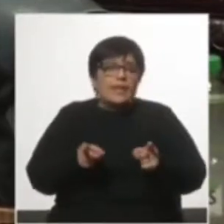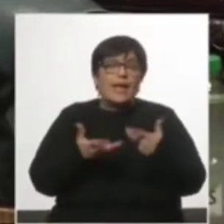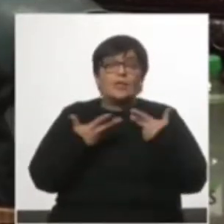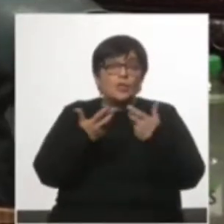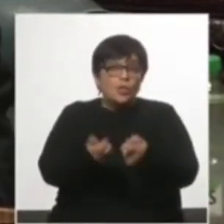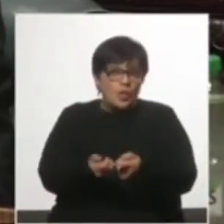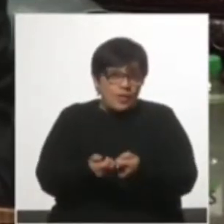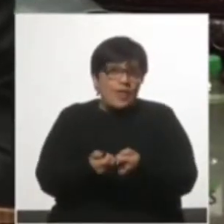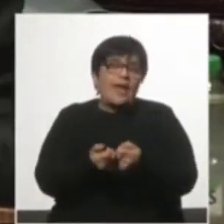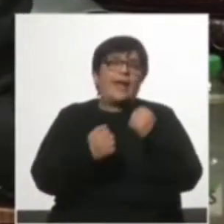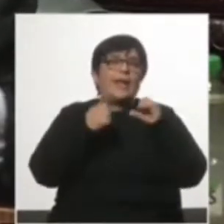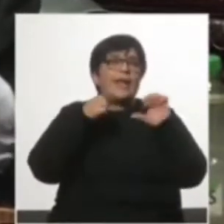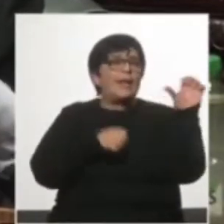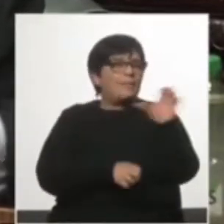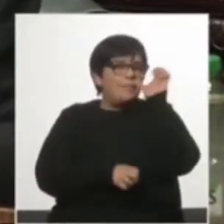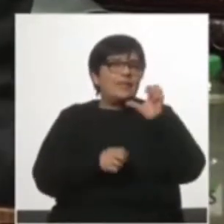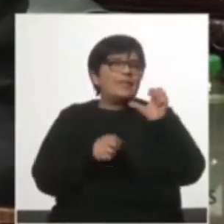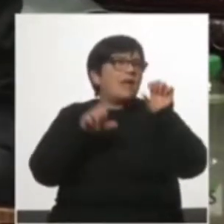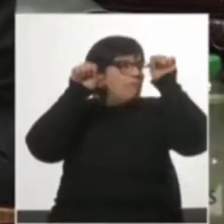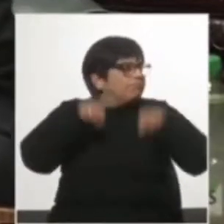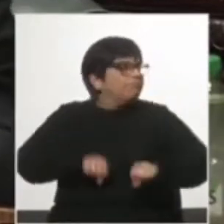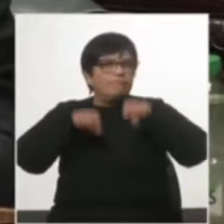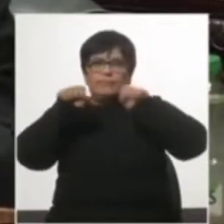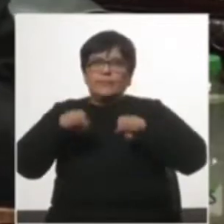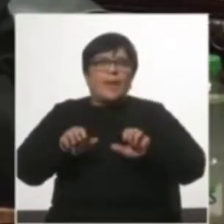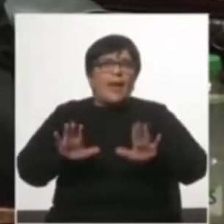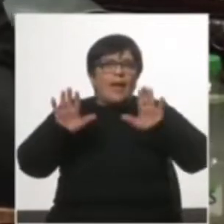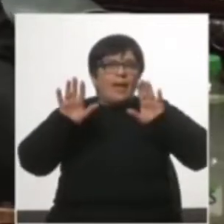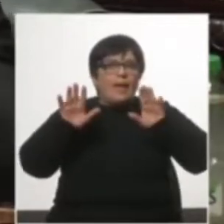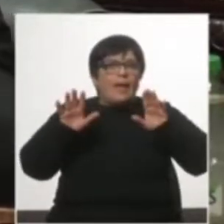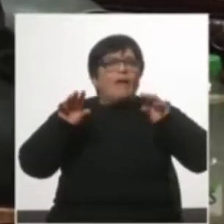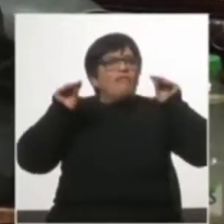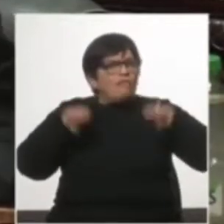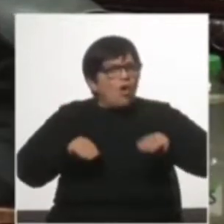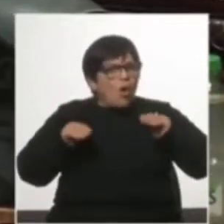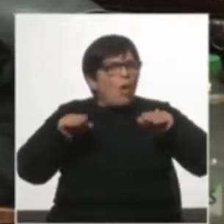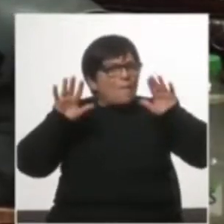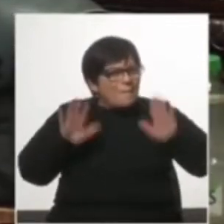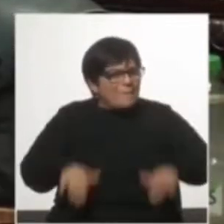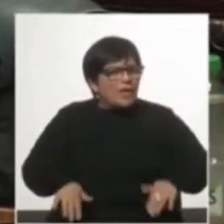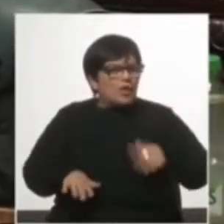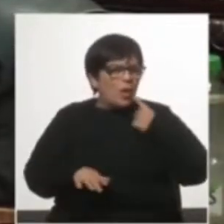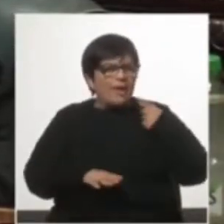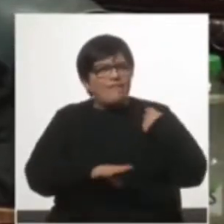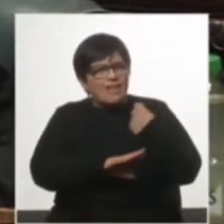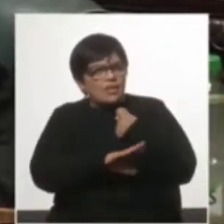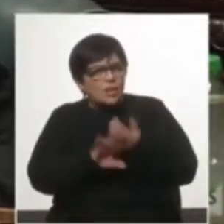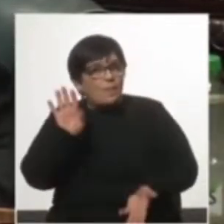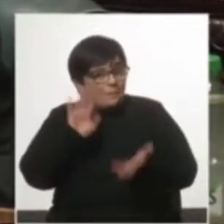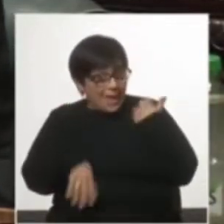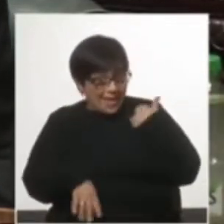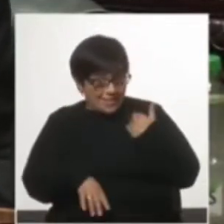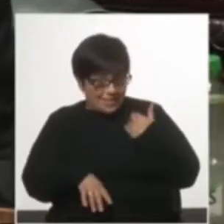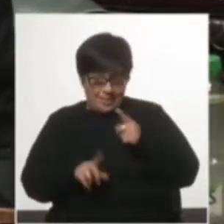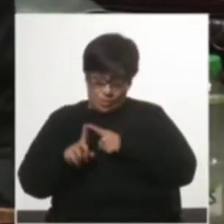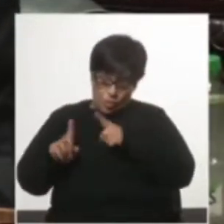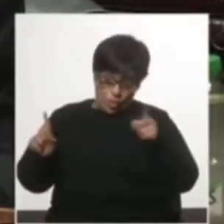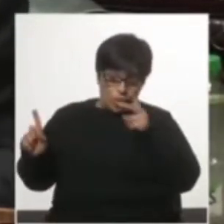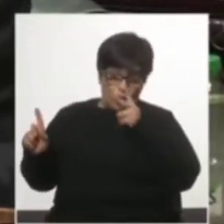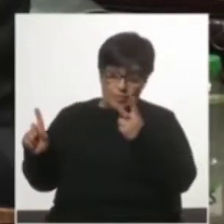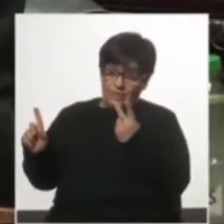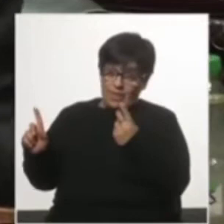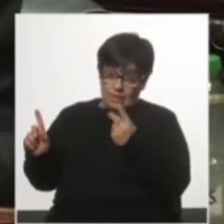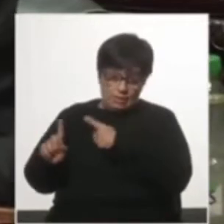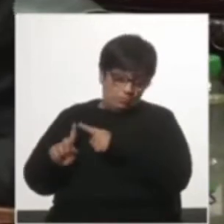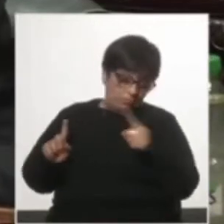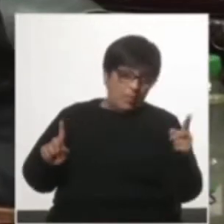cerraran menos empresas, que haber ayudado más para que haya efectivamente más inversión este año, también